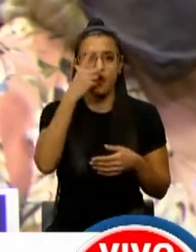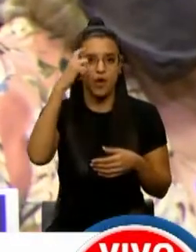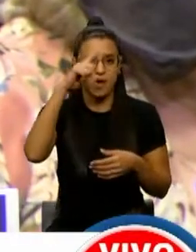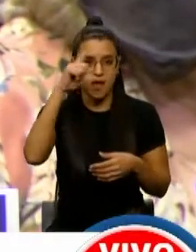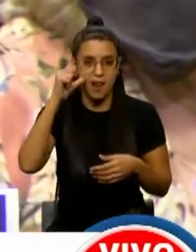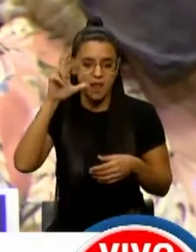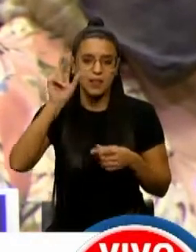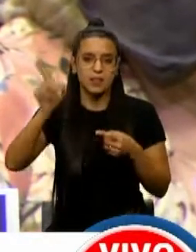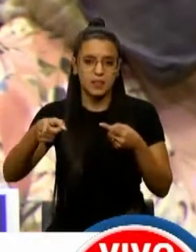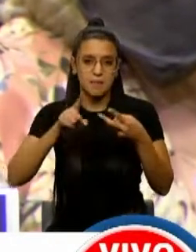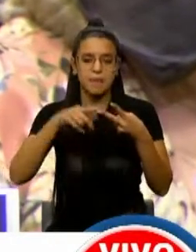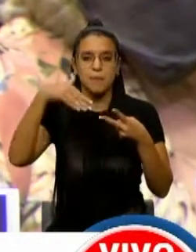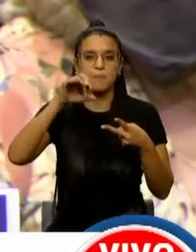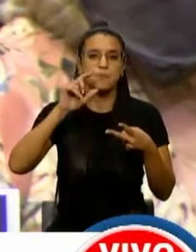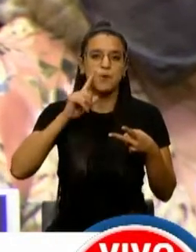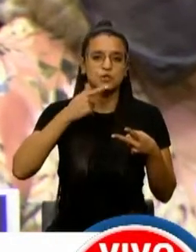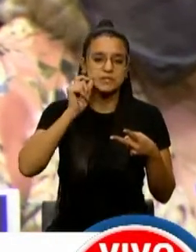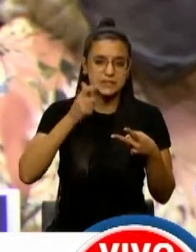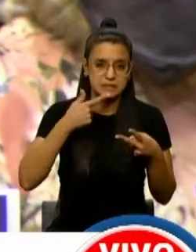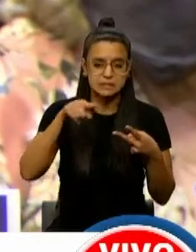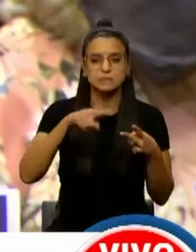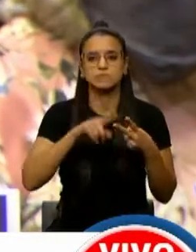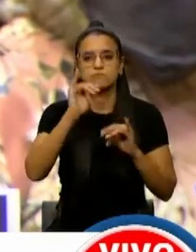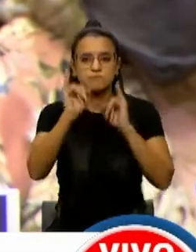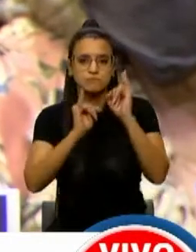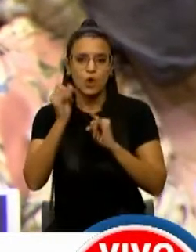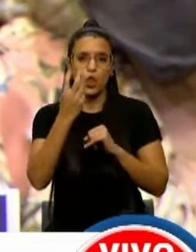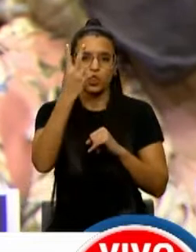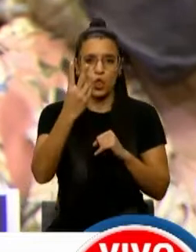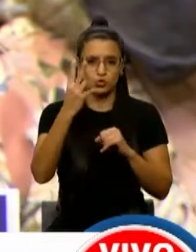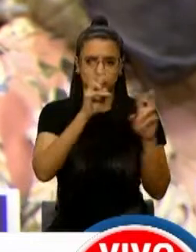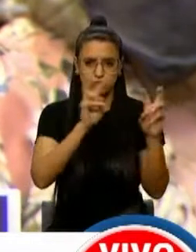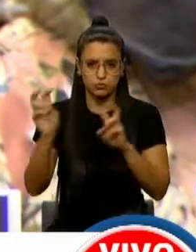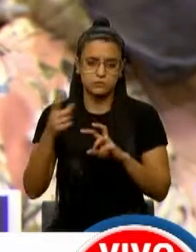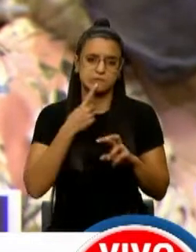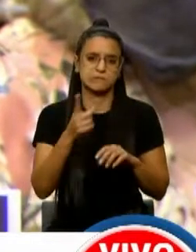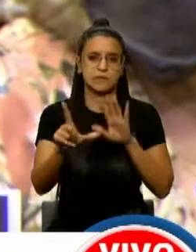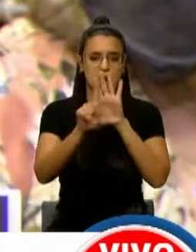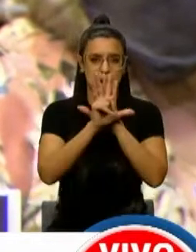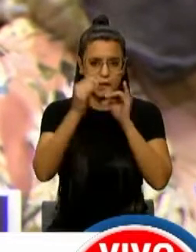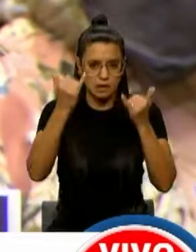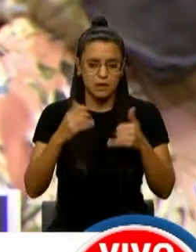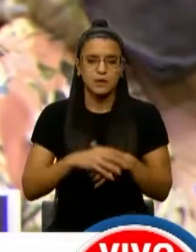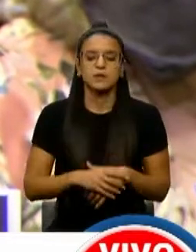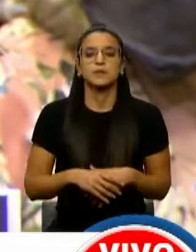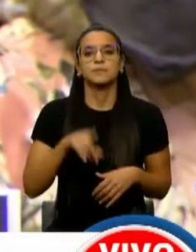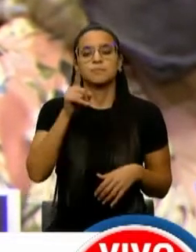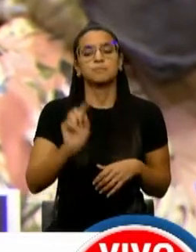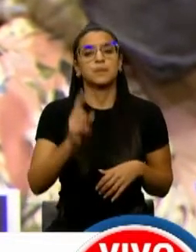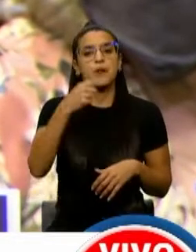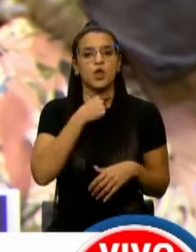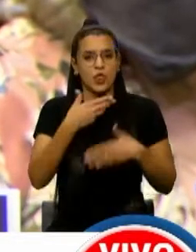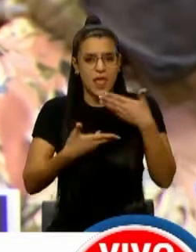por Carolina Moisés en este último momento, abarcando los dos parámetros que tiene esta ley, primero quiero ratificar